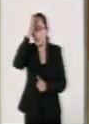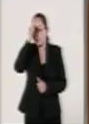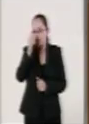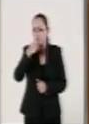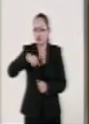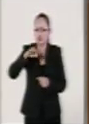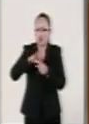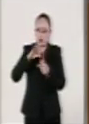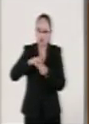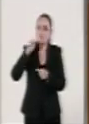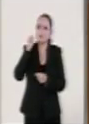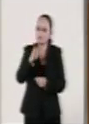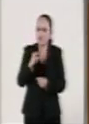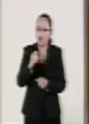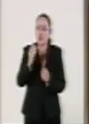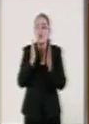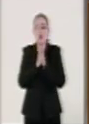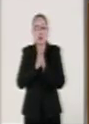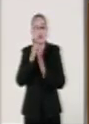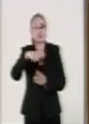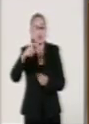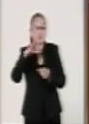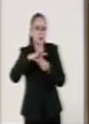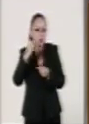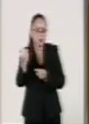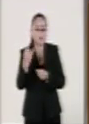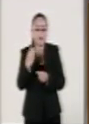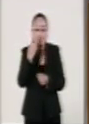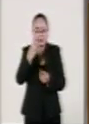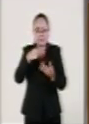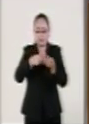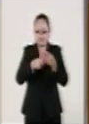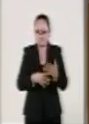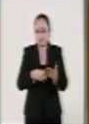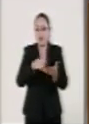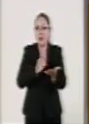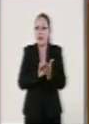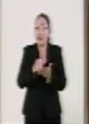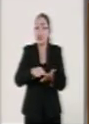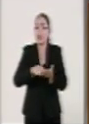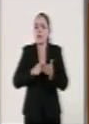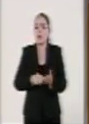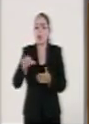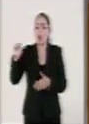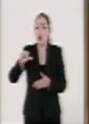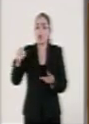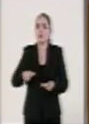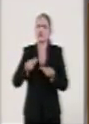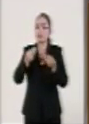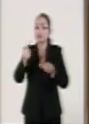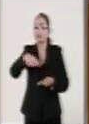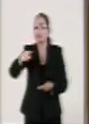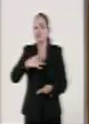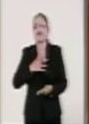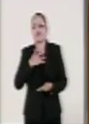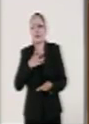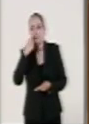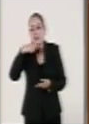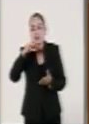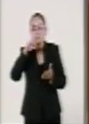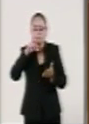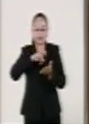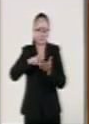les pedimos a ustedes que voten a favor de este dictamen que hoy ponemos a consideración, que reforma el